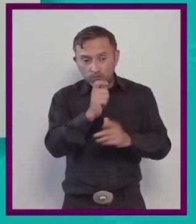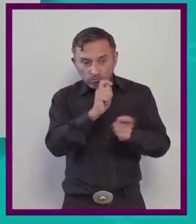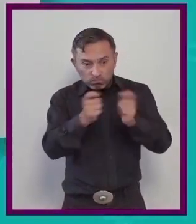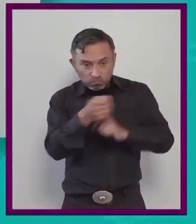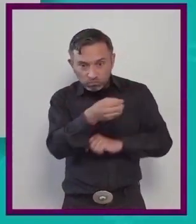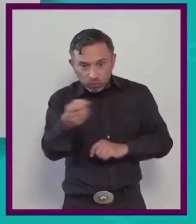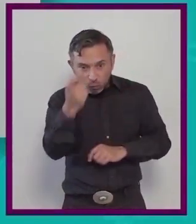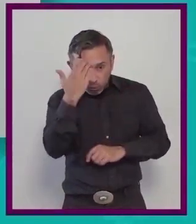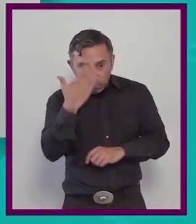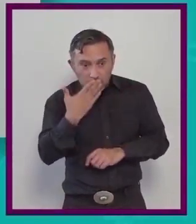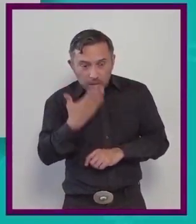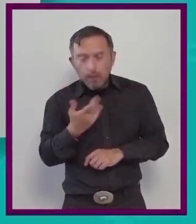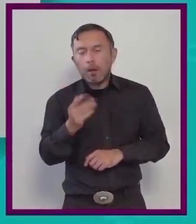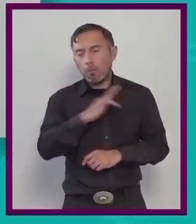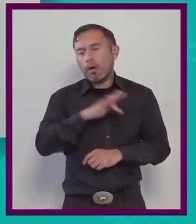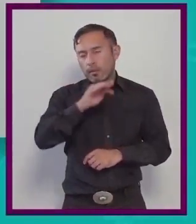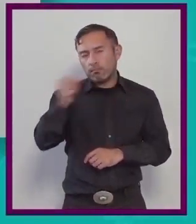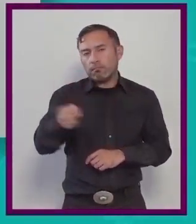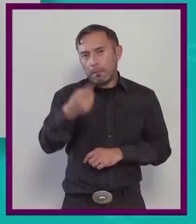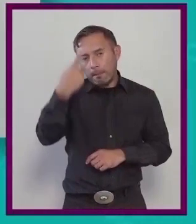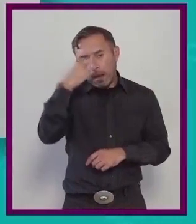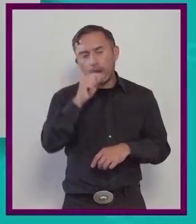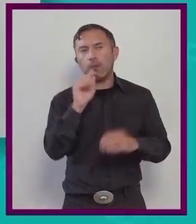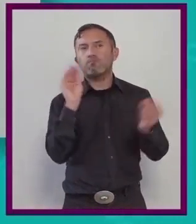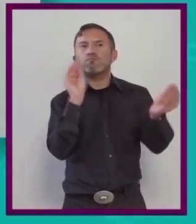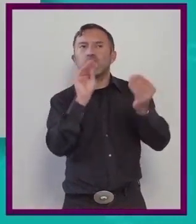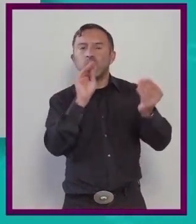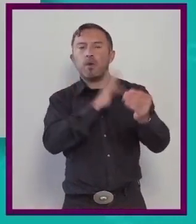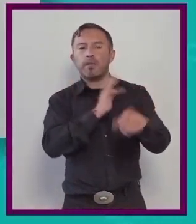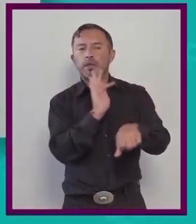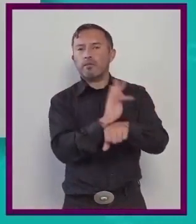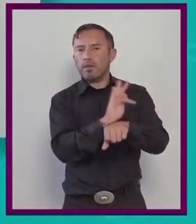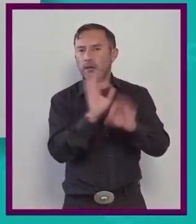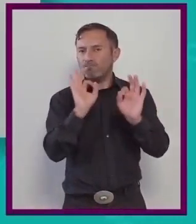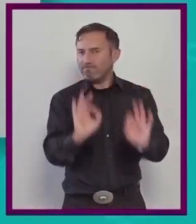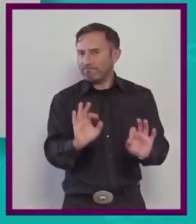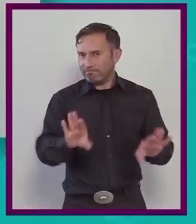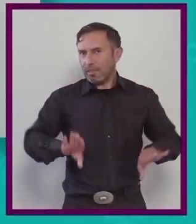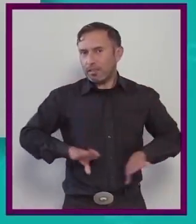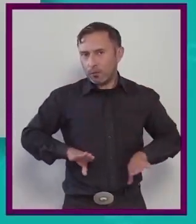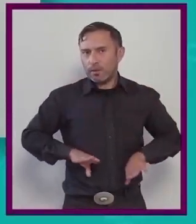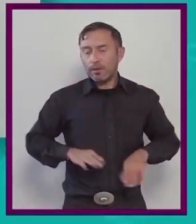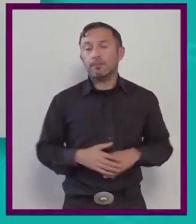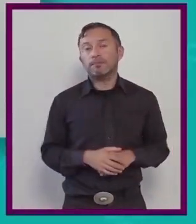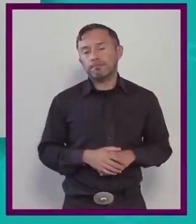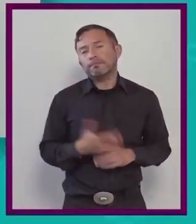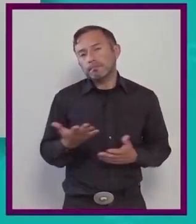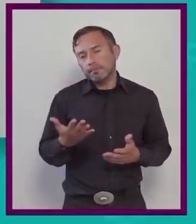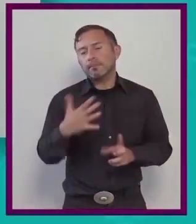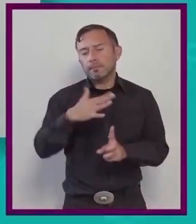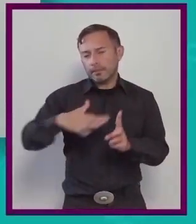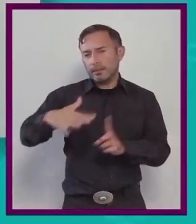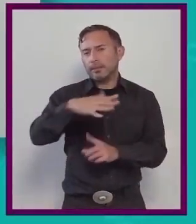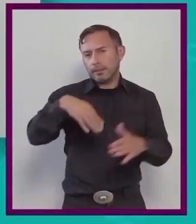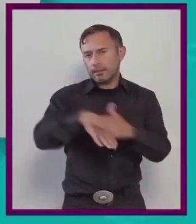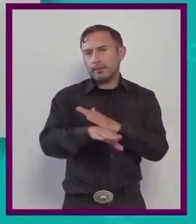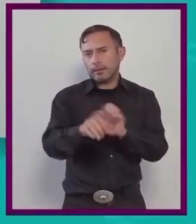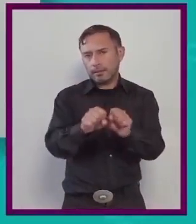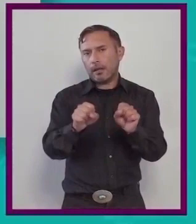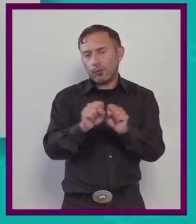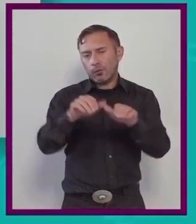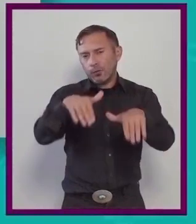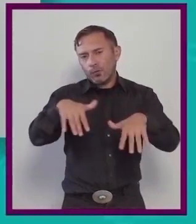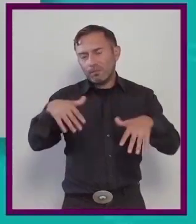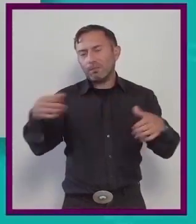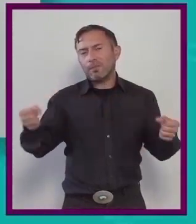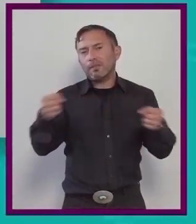procesal para que verdaderamente se lleve a cabo una defensa adecuada dentro de las audiencias y